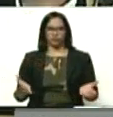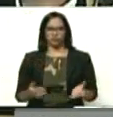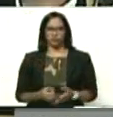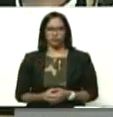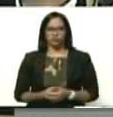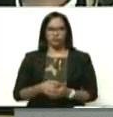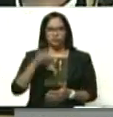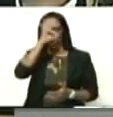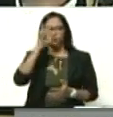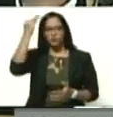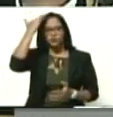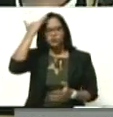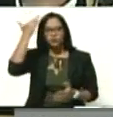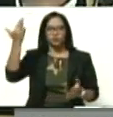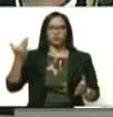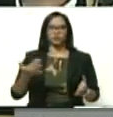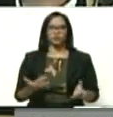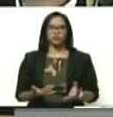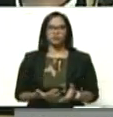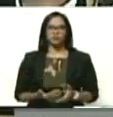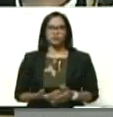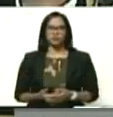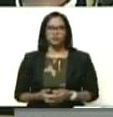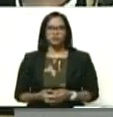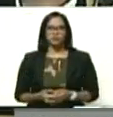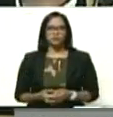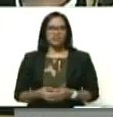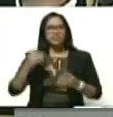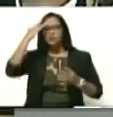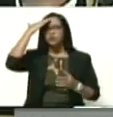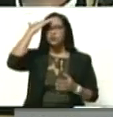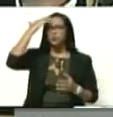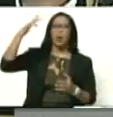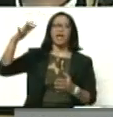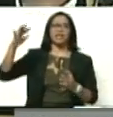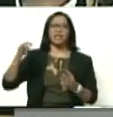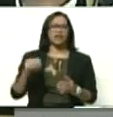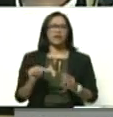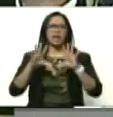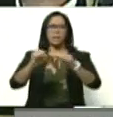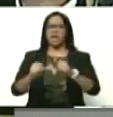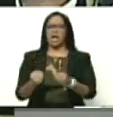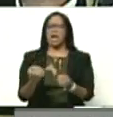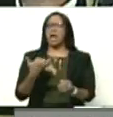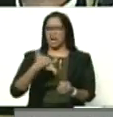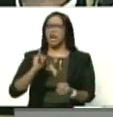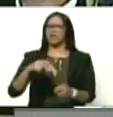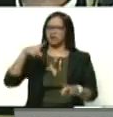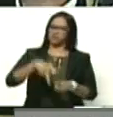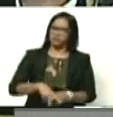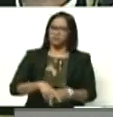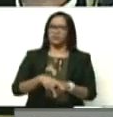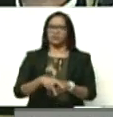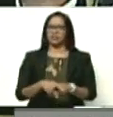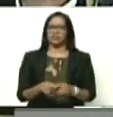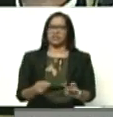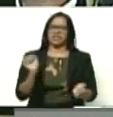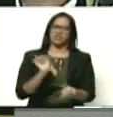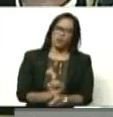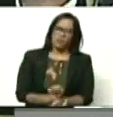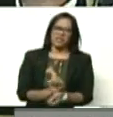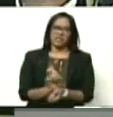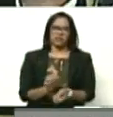colonizado lo tiene sueñen con que venga un imperialista que a dominarlo a someterlo